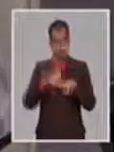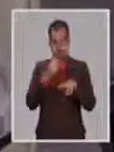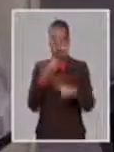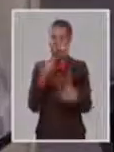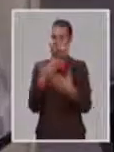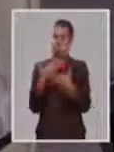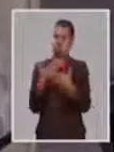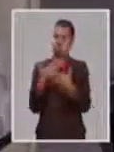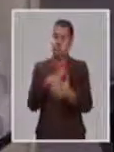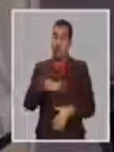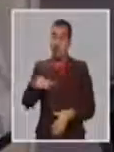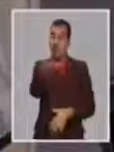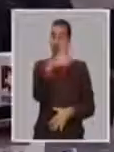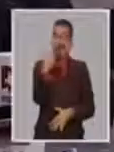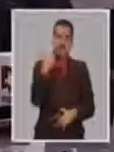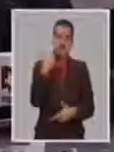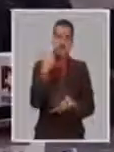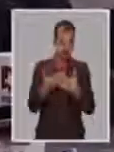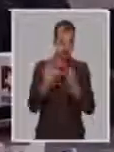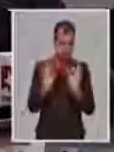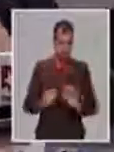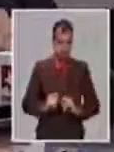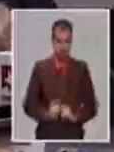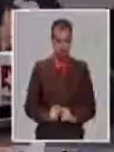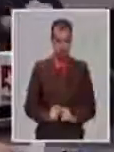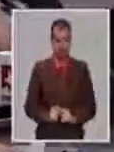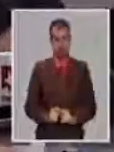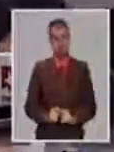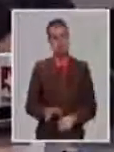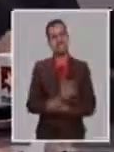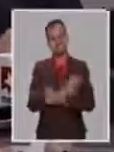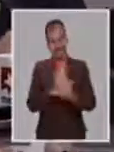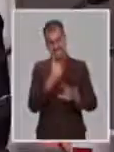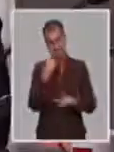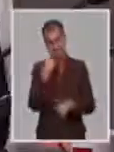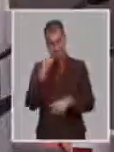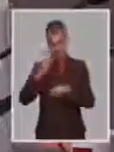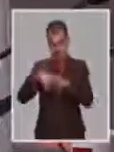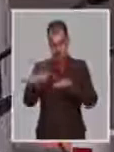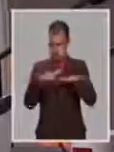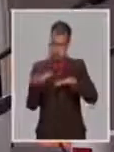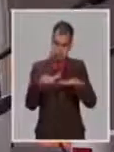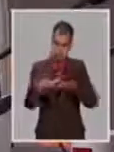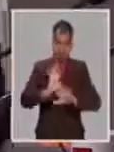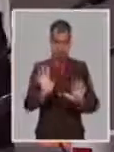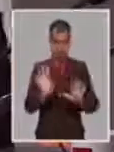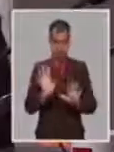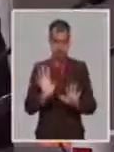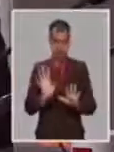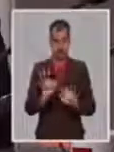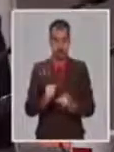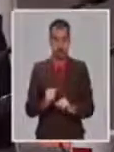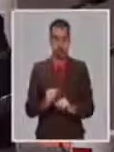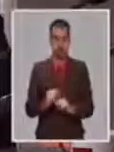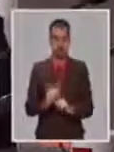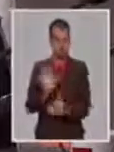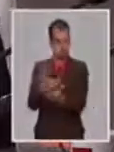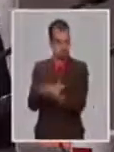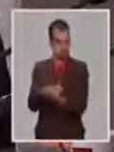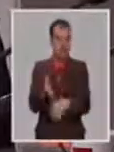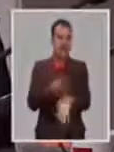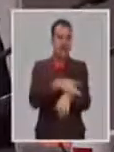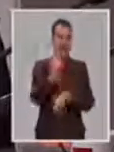para Soberana, y para eso estamos trabajando. Para eso se han preparado las estructuras, como usted decía, de la capital del país. Antes de que nos hable la investigadora